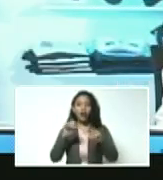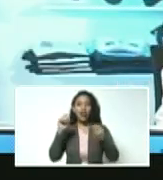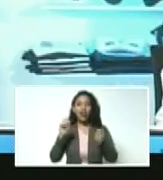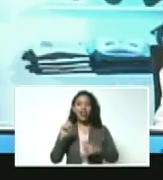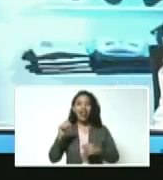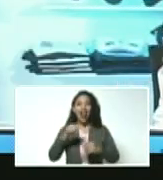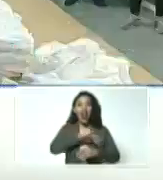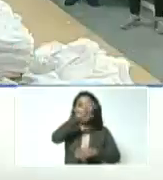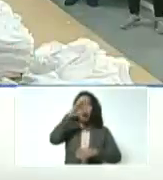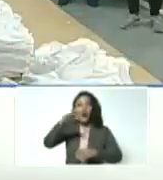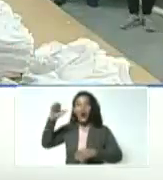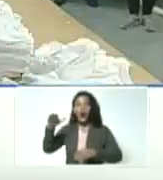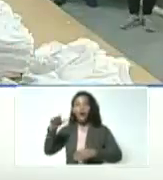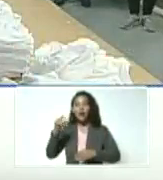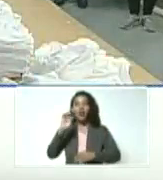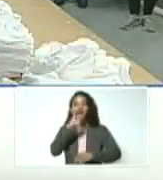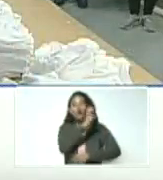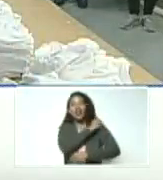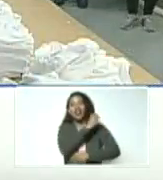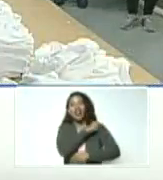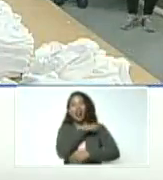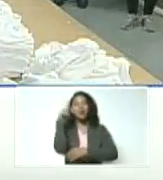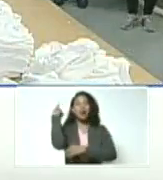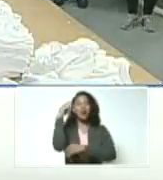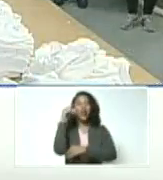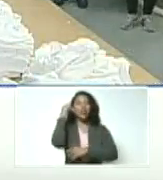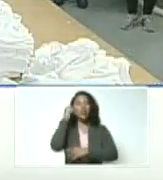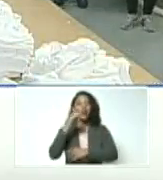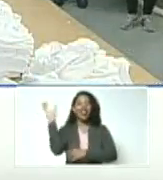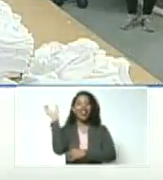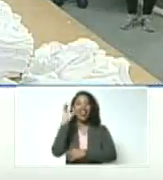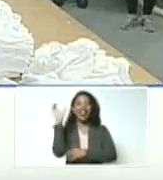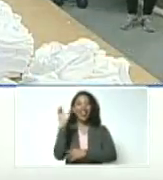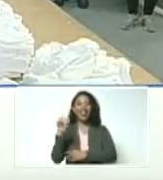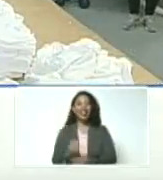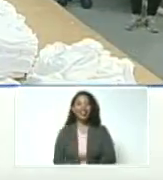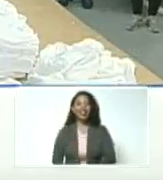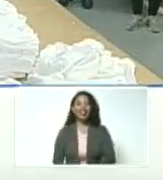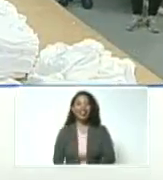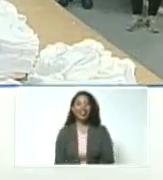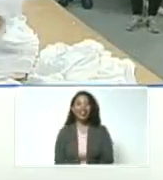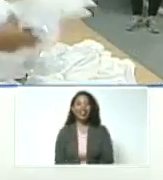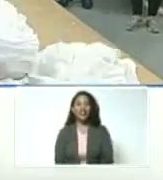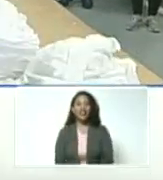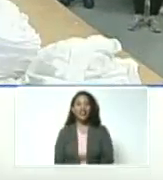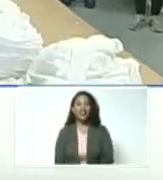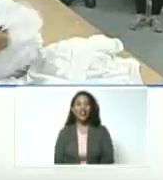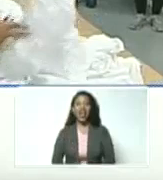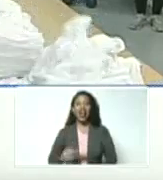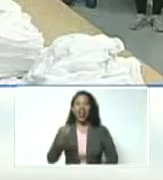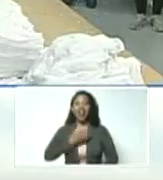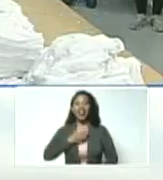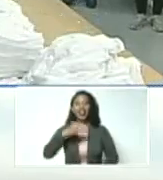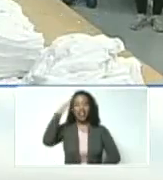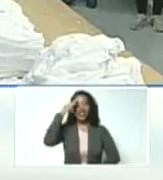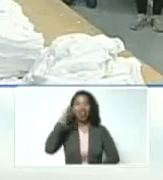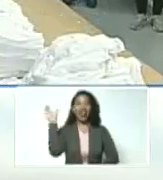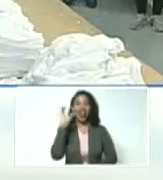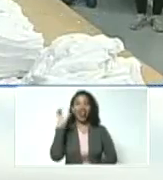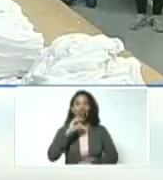calle Carbonel, en la parroquia Sucre de Caracas. Allá está la alcaldesa Carmen Meléndez en la elaboración